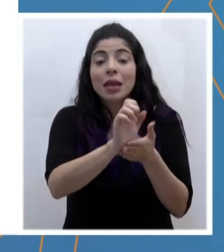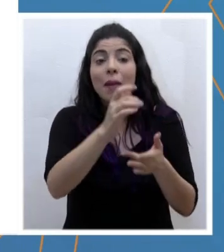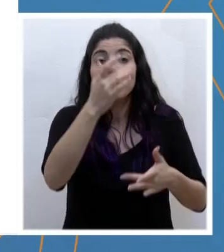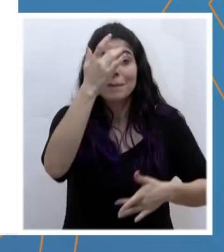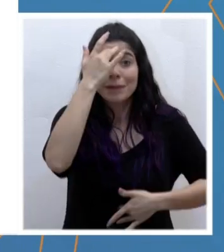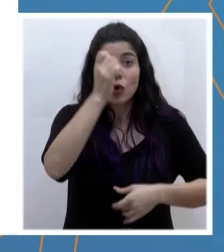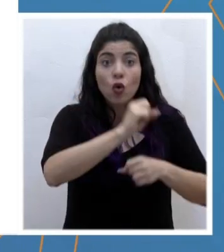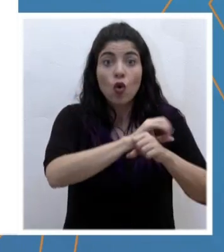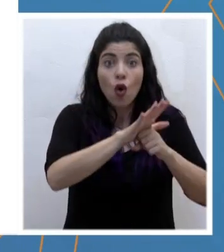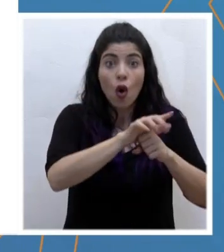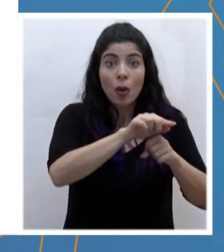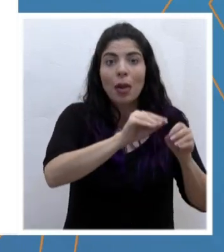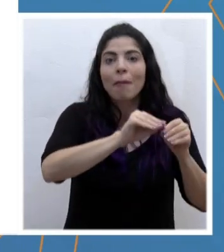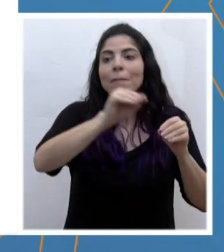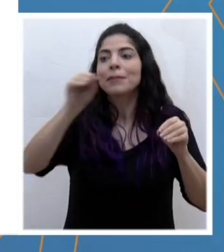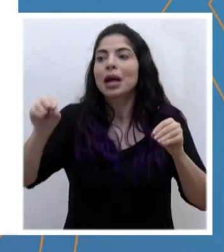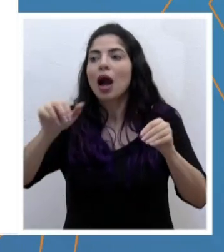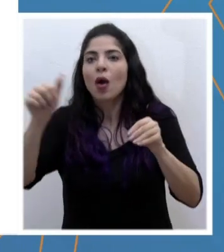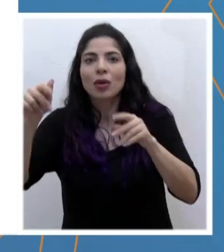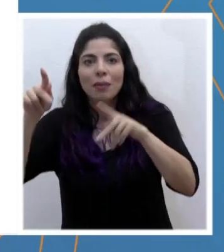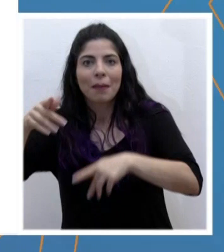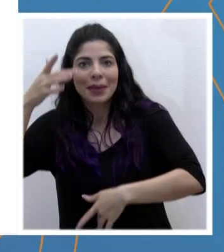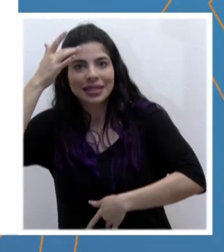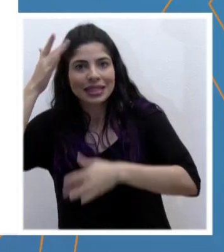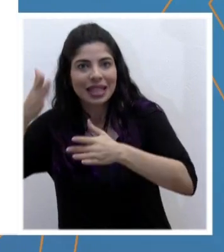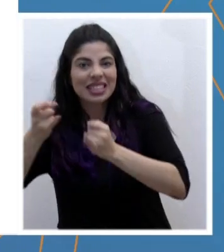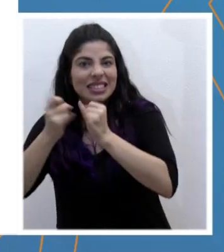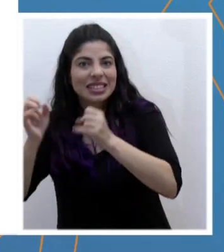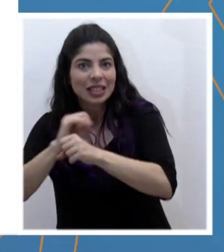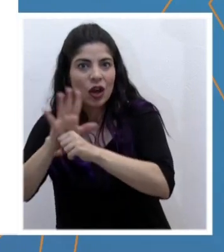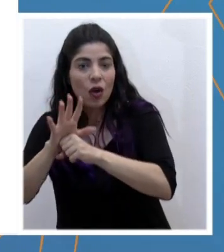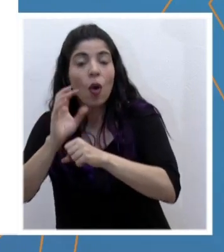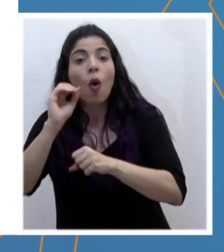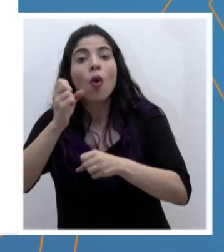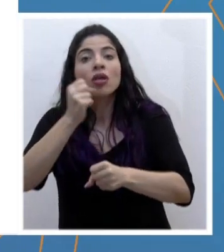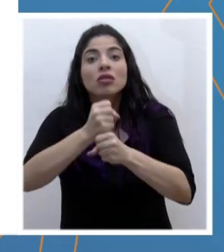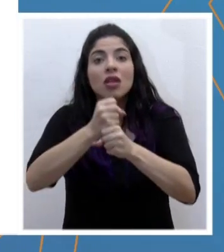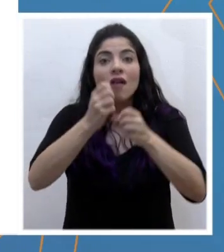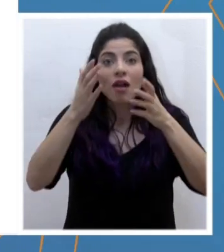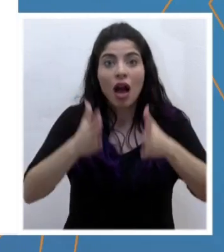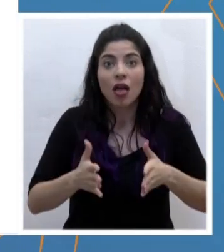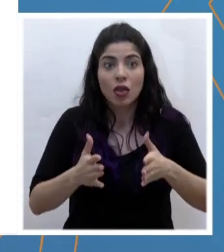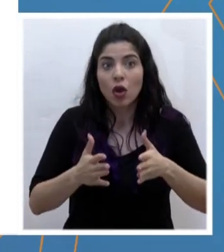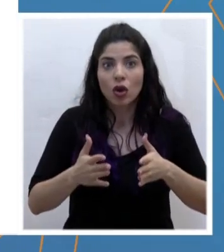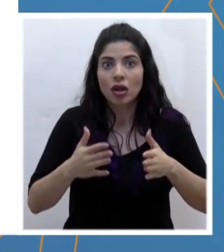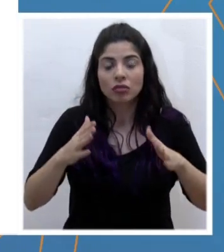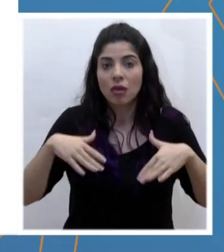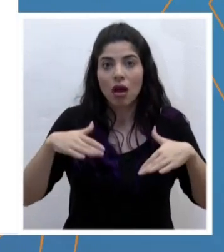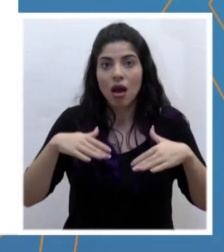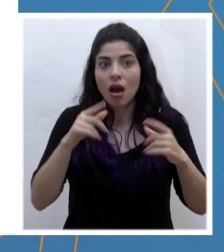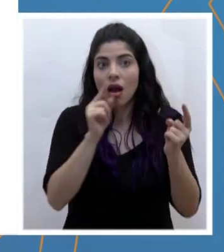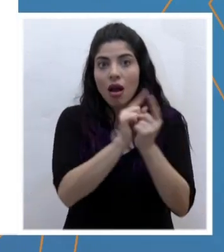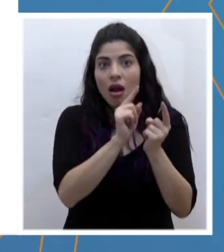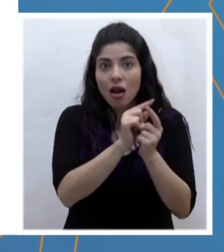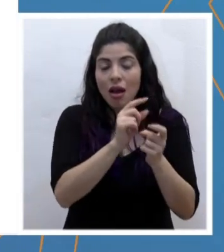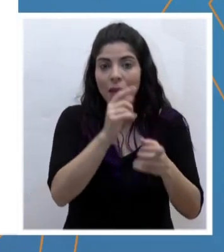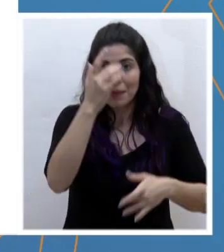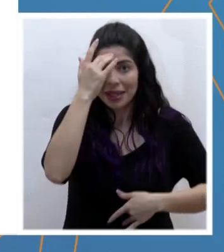COVID infecten a pacientes que no padecen COVID o que infecten a funcionarios que no están en contacto con pacientes